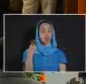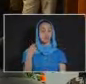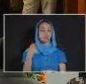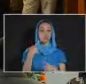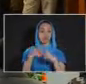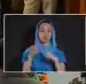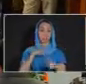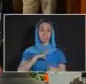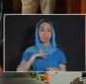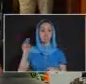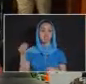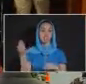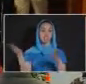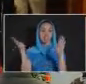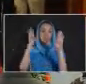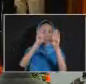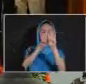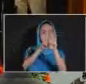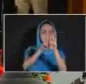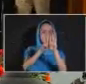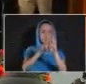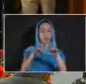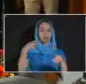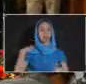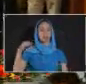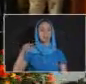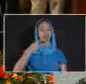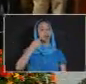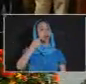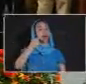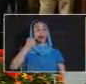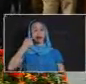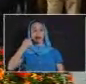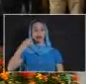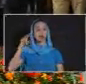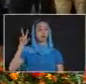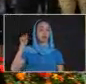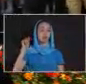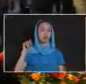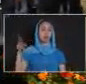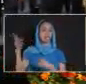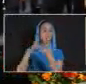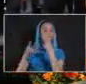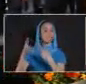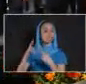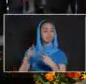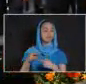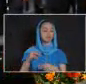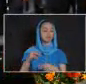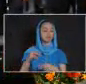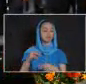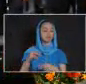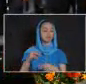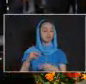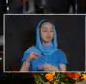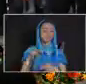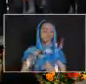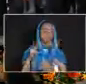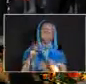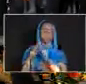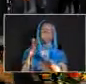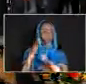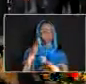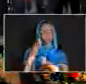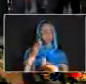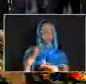abismo, para que nunca quede la tentación de volverla a abrir. En el nombre de Jesús. Padre, gracias por